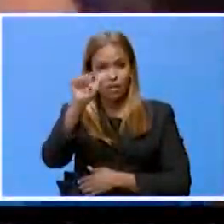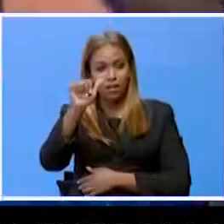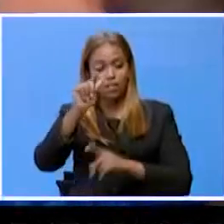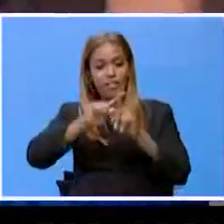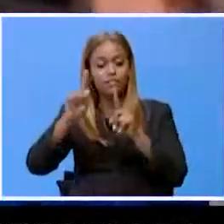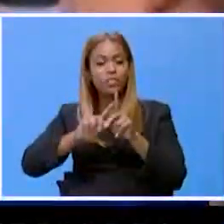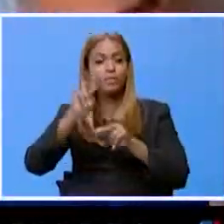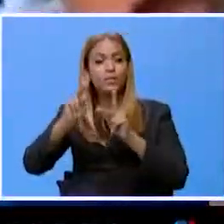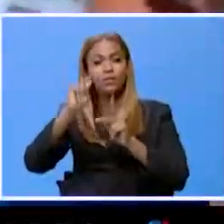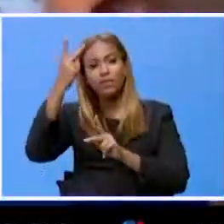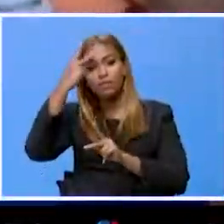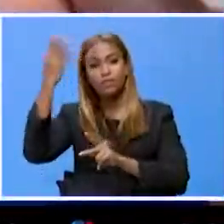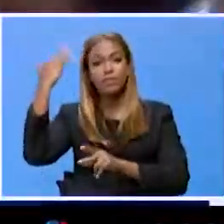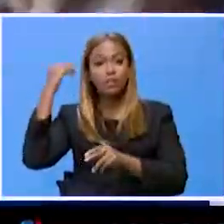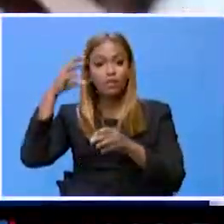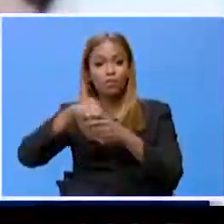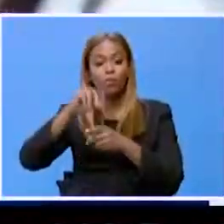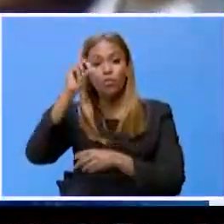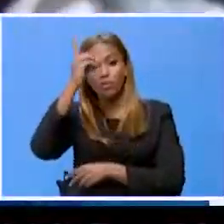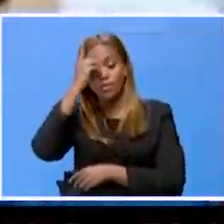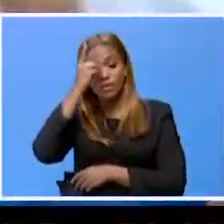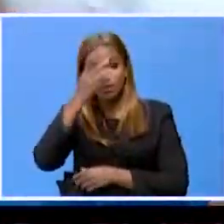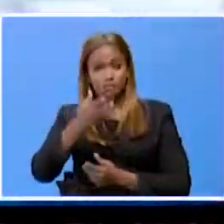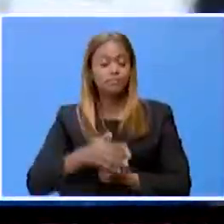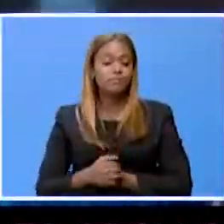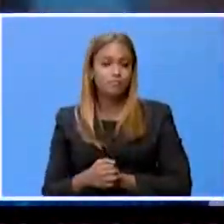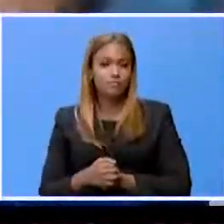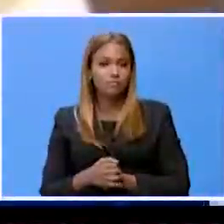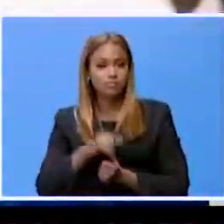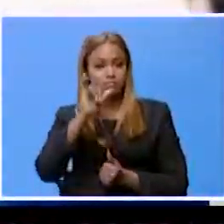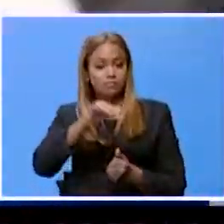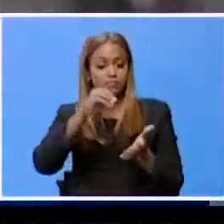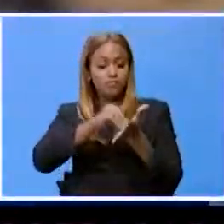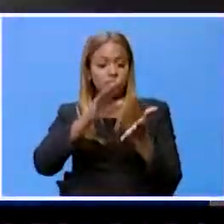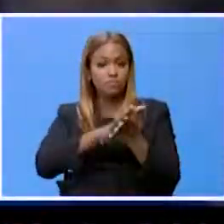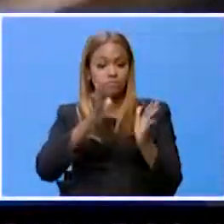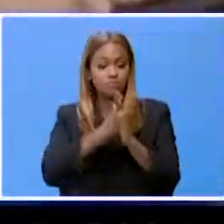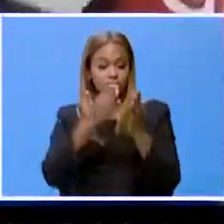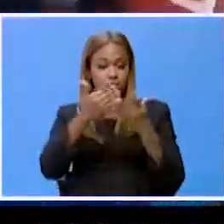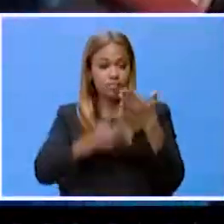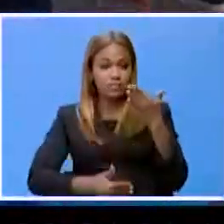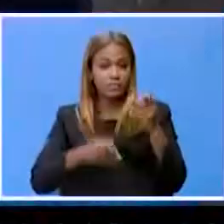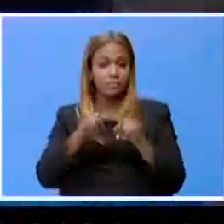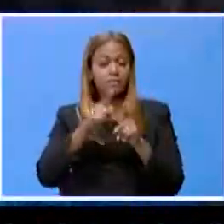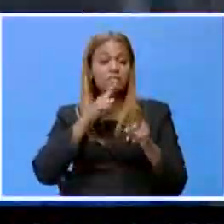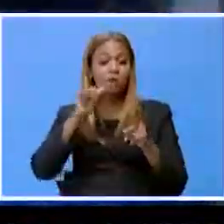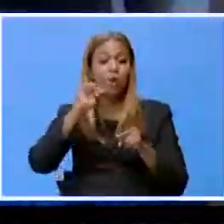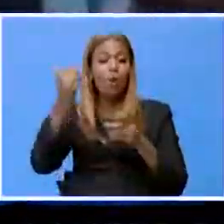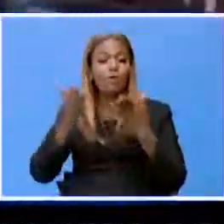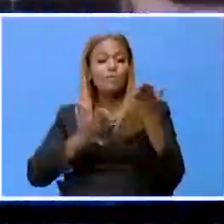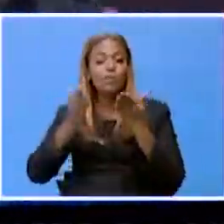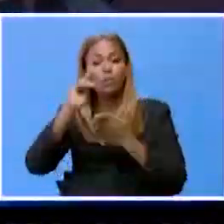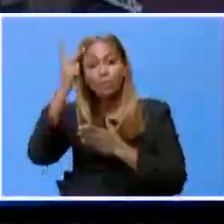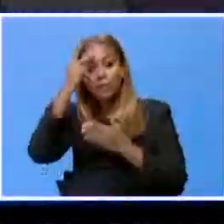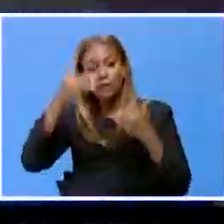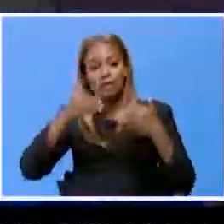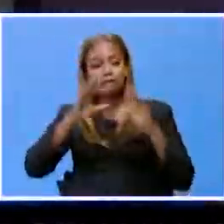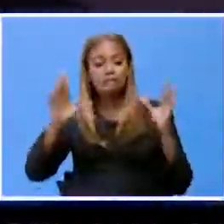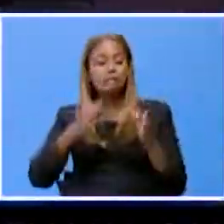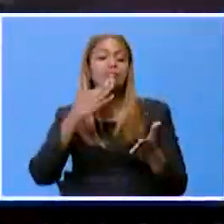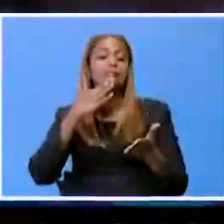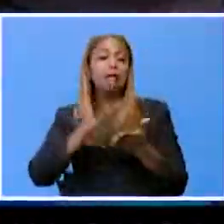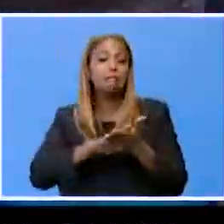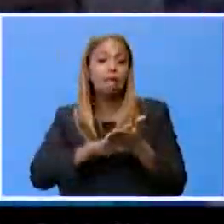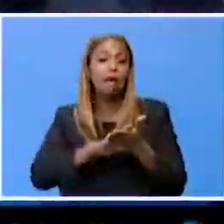varios funcionarios del gobierno pasado. Este reporte también determinó que algunos servidores públicos realizaban actos de